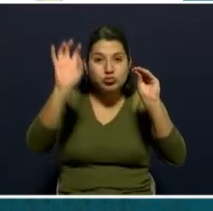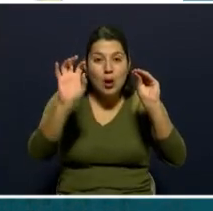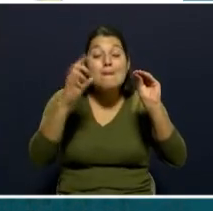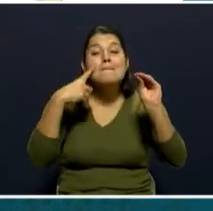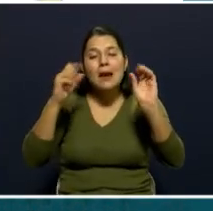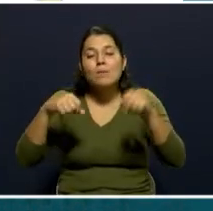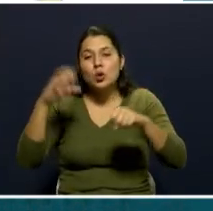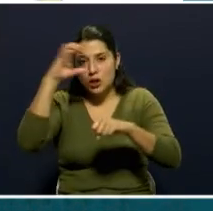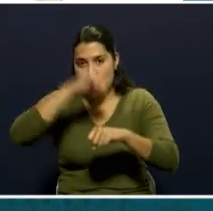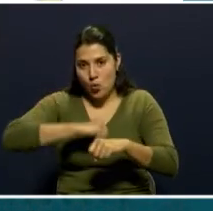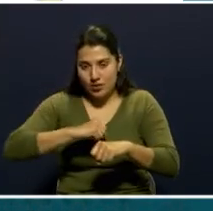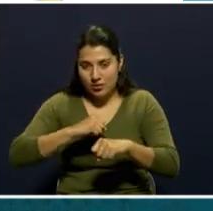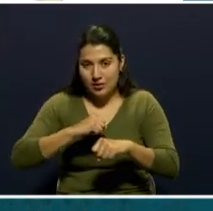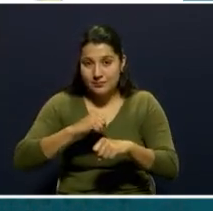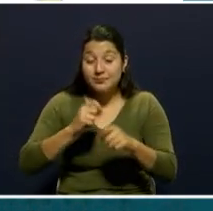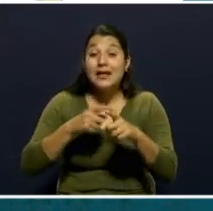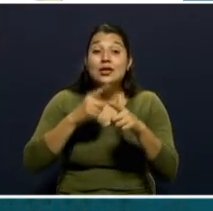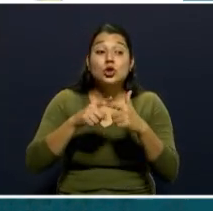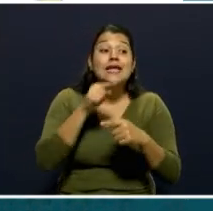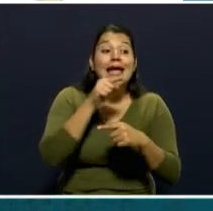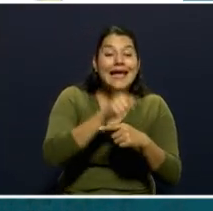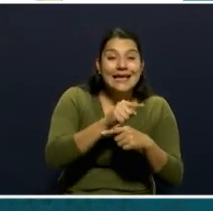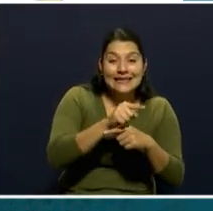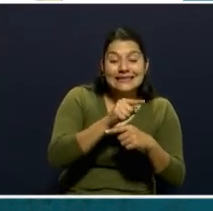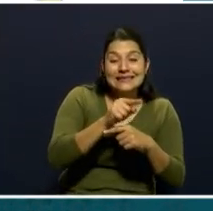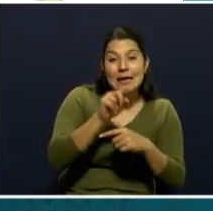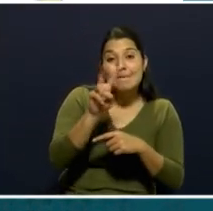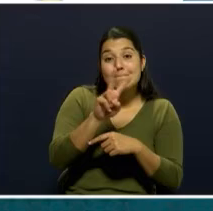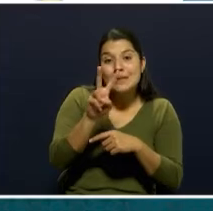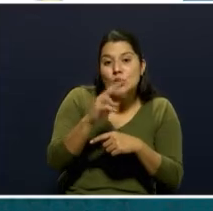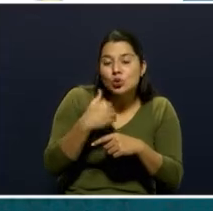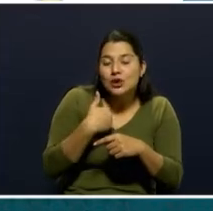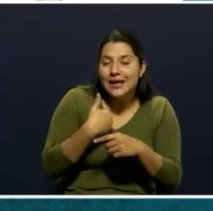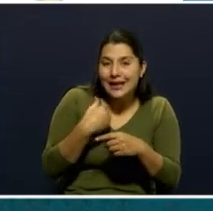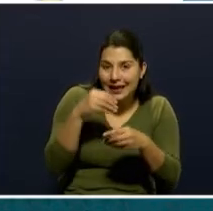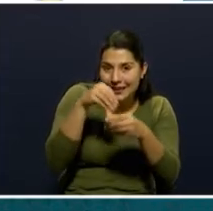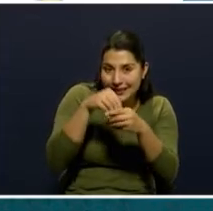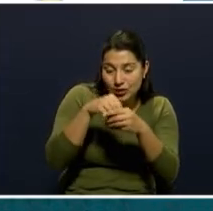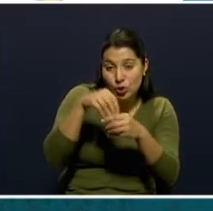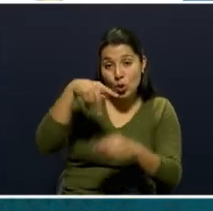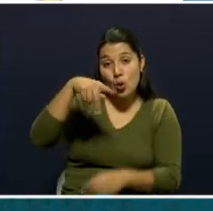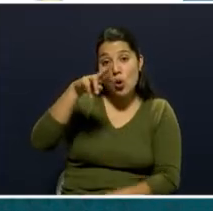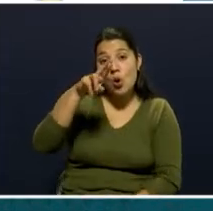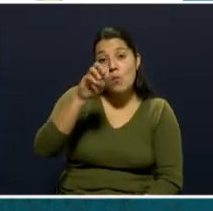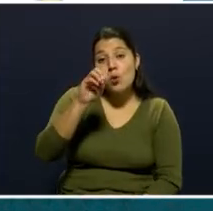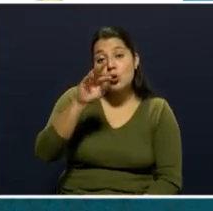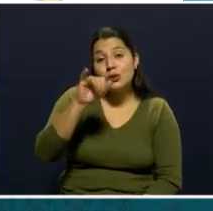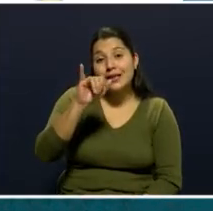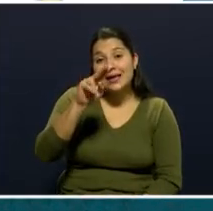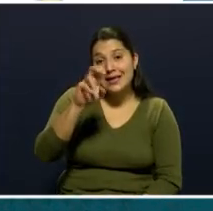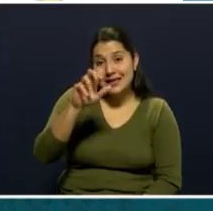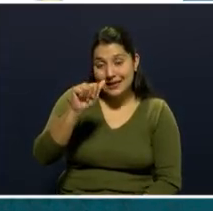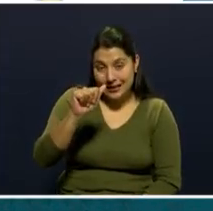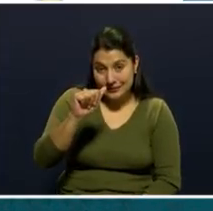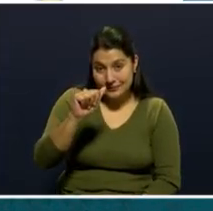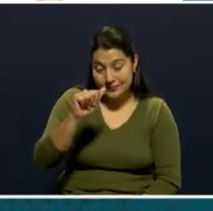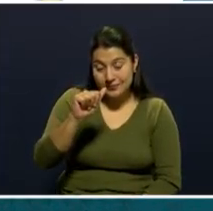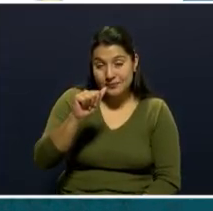de proteínas adentro y otro montón de información que la célula utiliza para